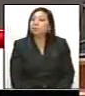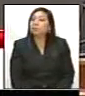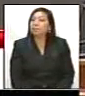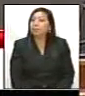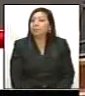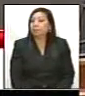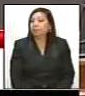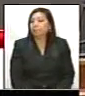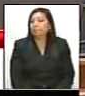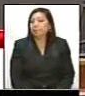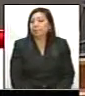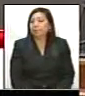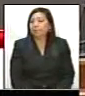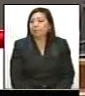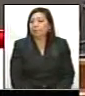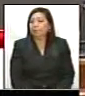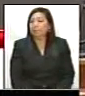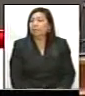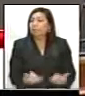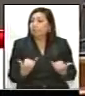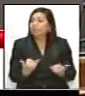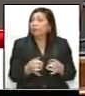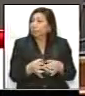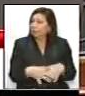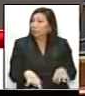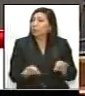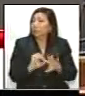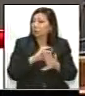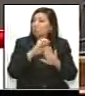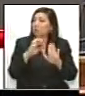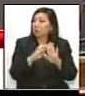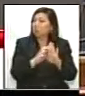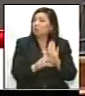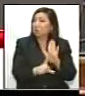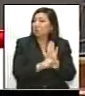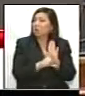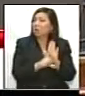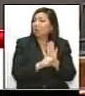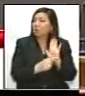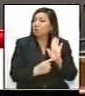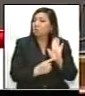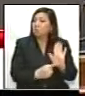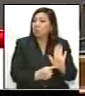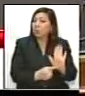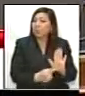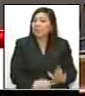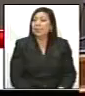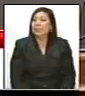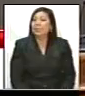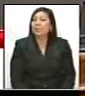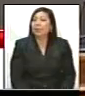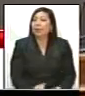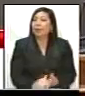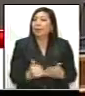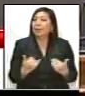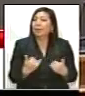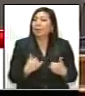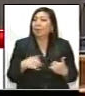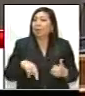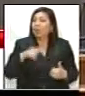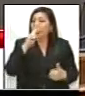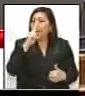Presidenta, este importante proyecto de ley refleja lo que tenemos en nuestro